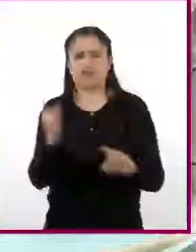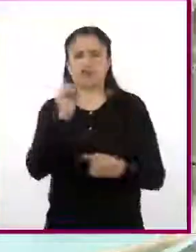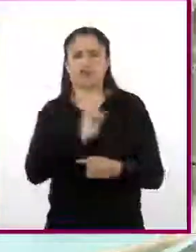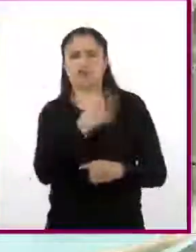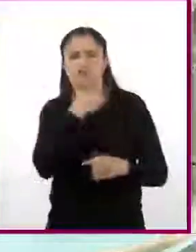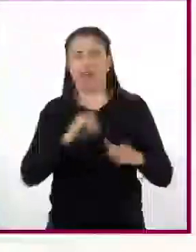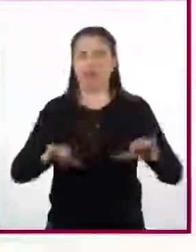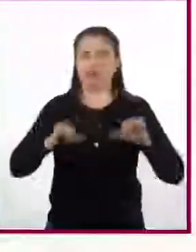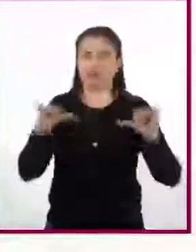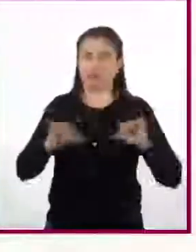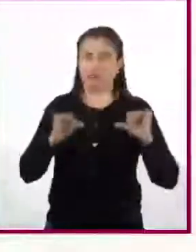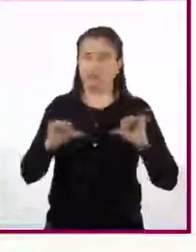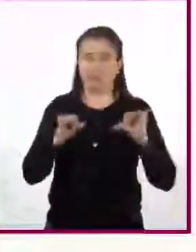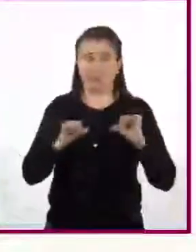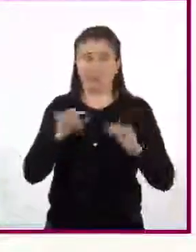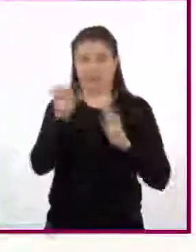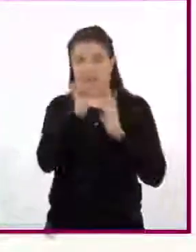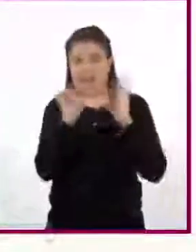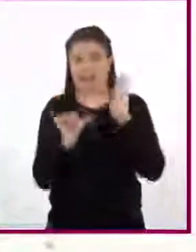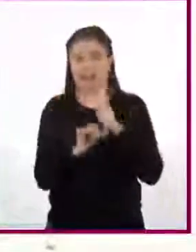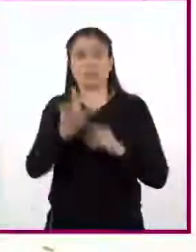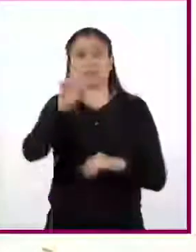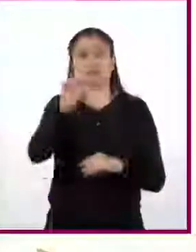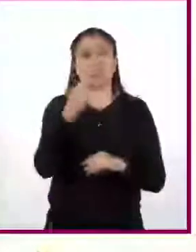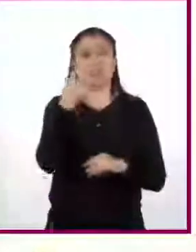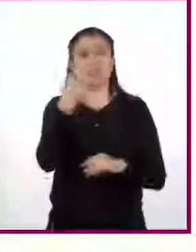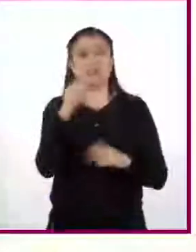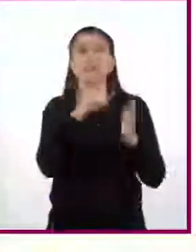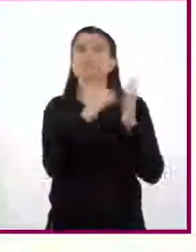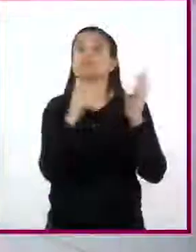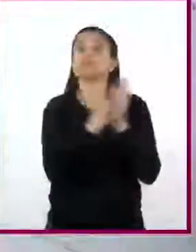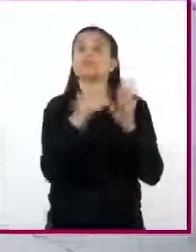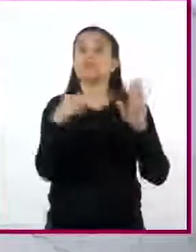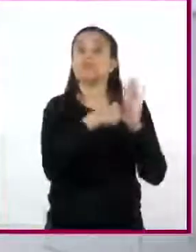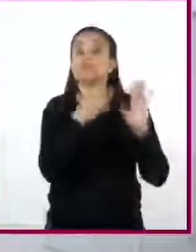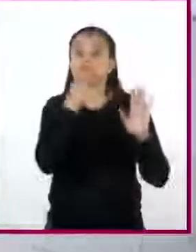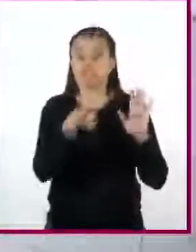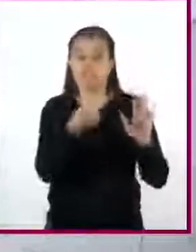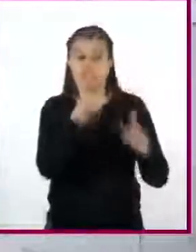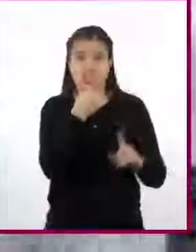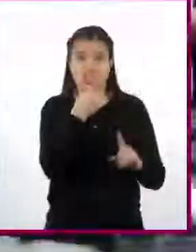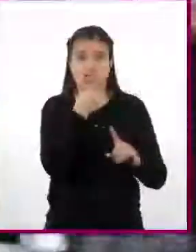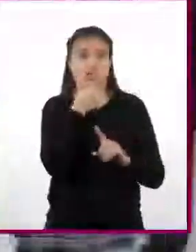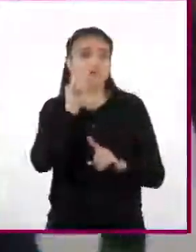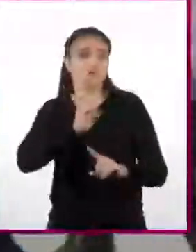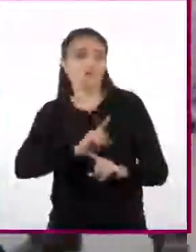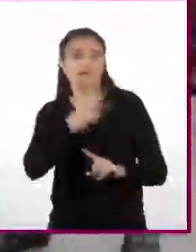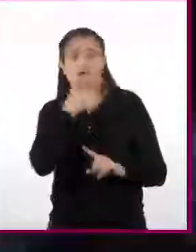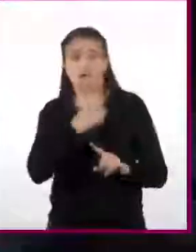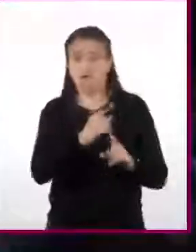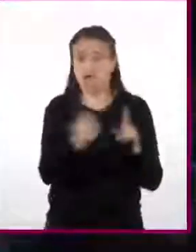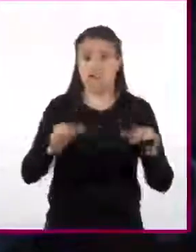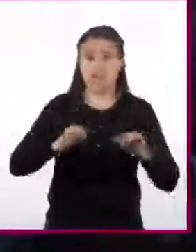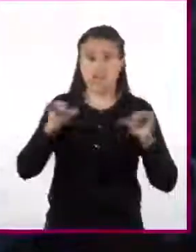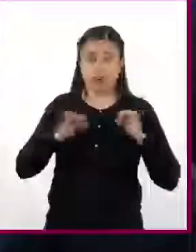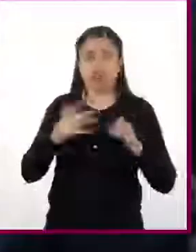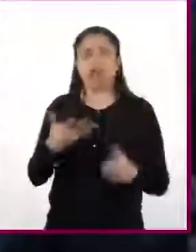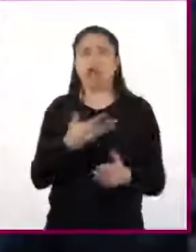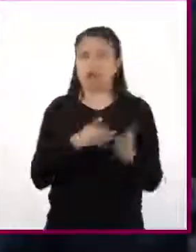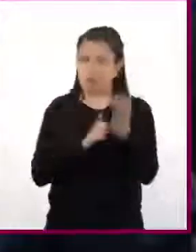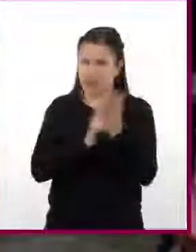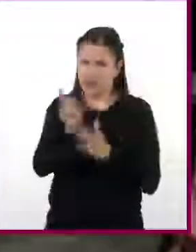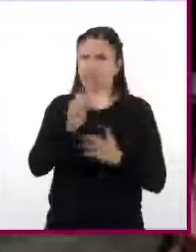y Adolescentes, que en su artículo 71 establece que niñas, niños y adolescentes tienen derecho a